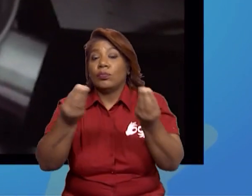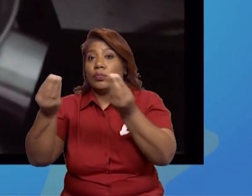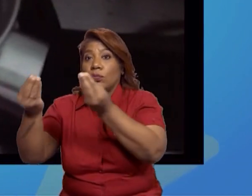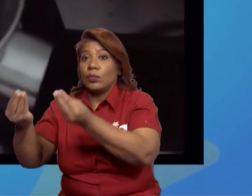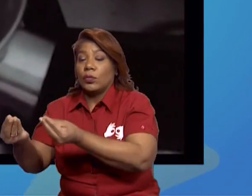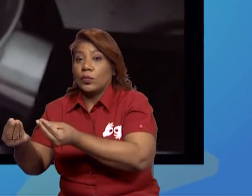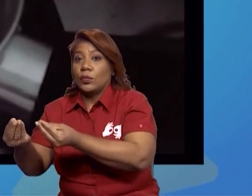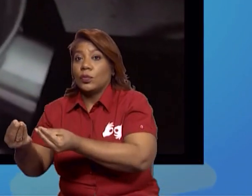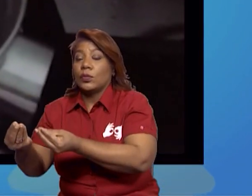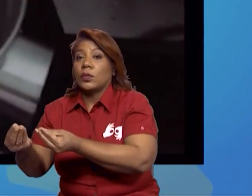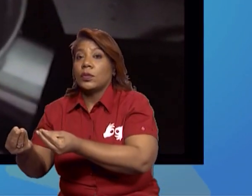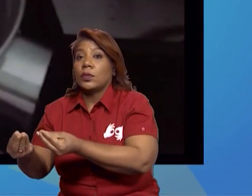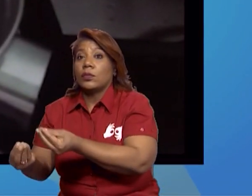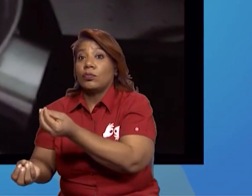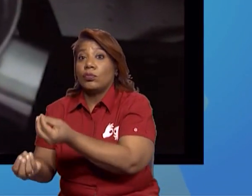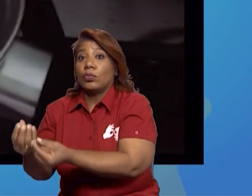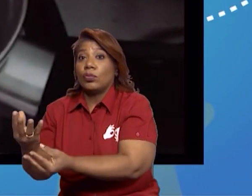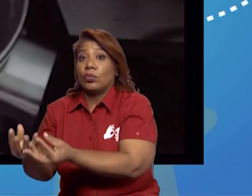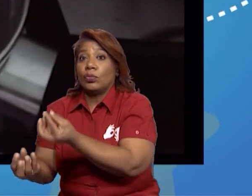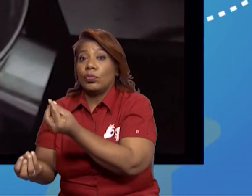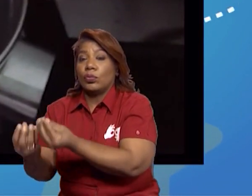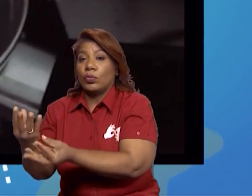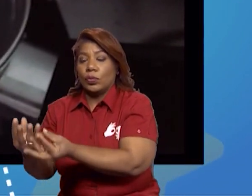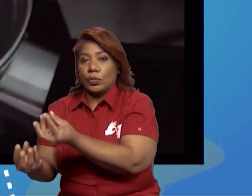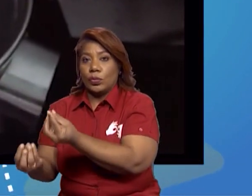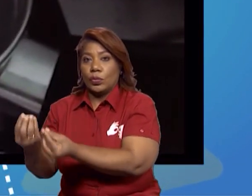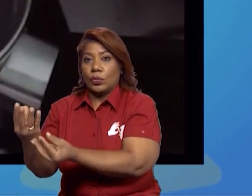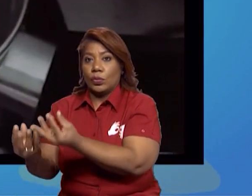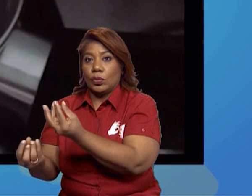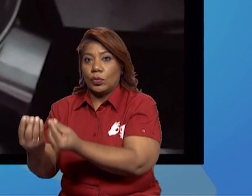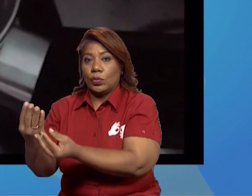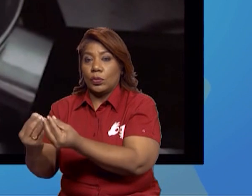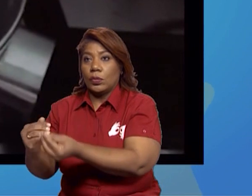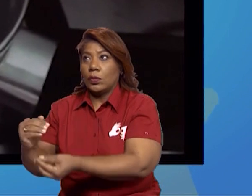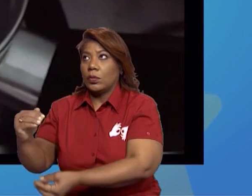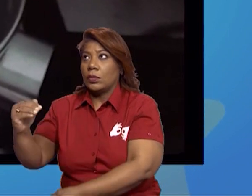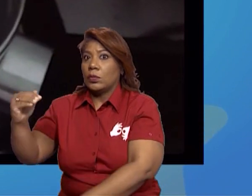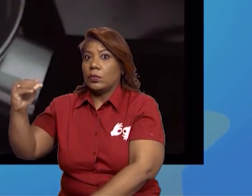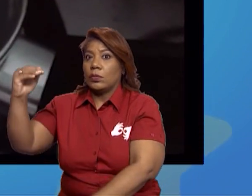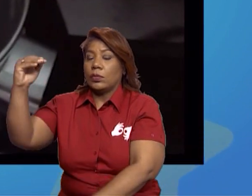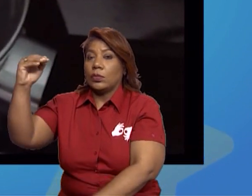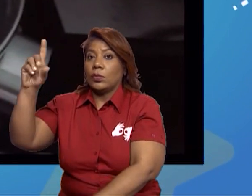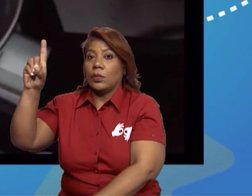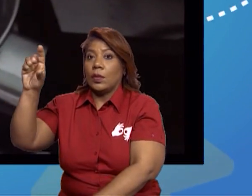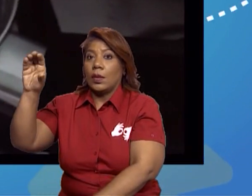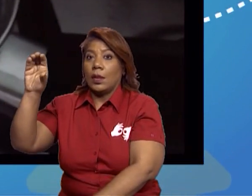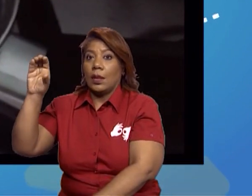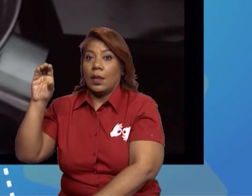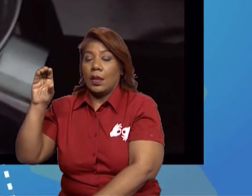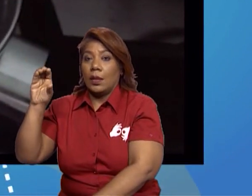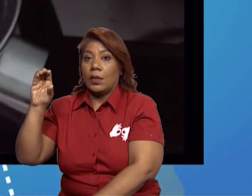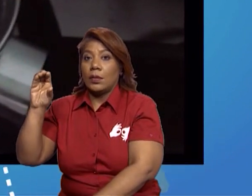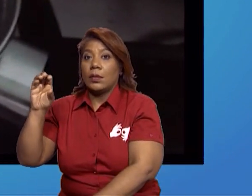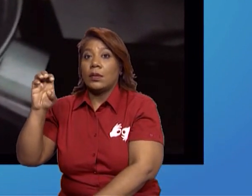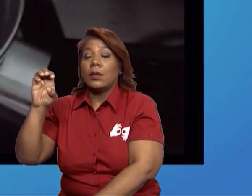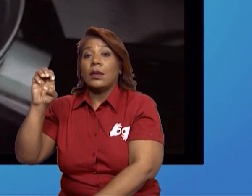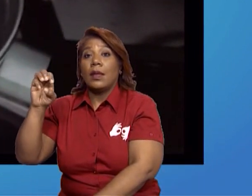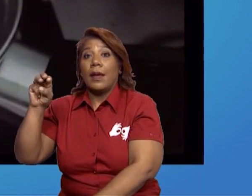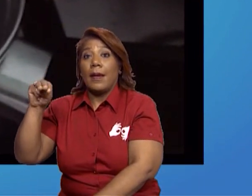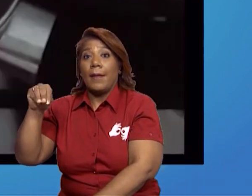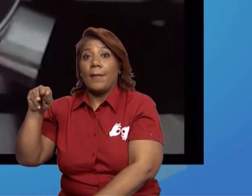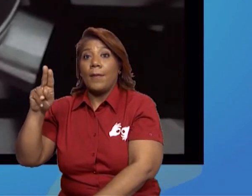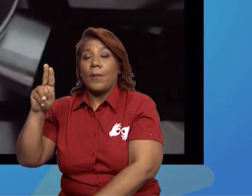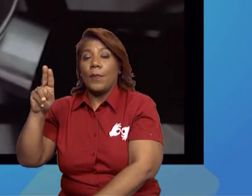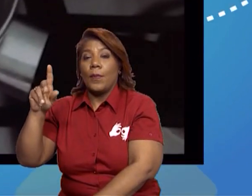La temperatura irá aumentando hasta llegar a los 100 grados centígrados. A esta temperatura empezará la ebullición y